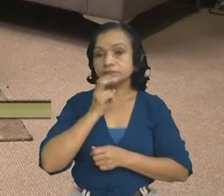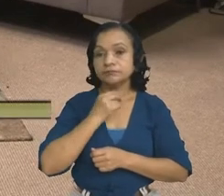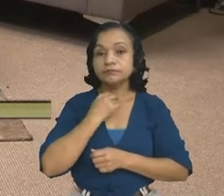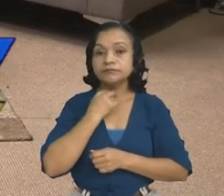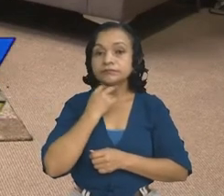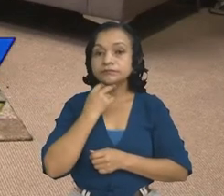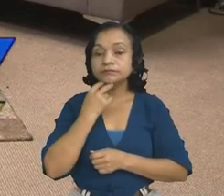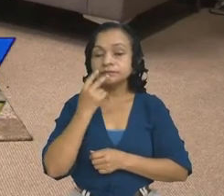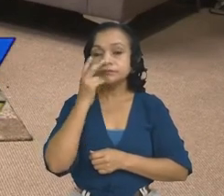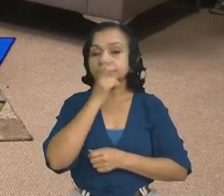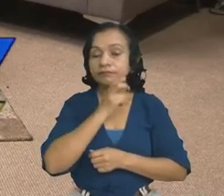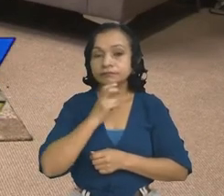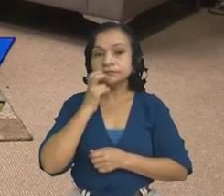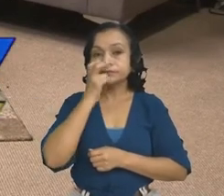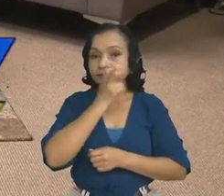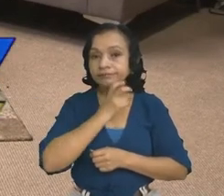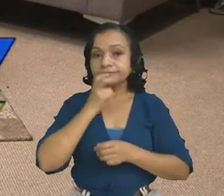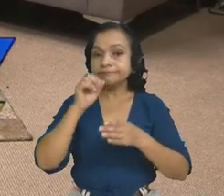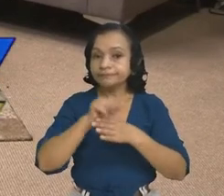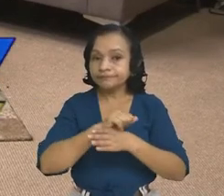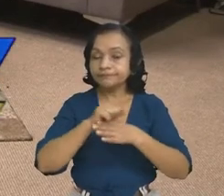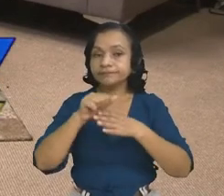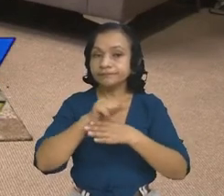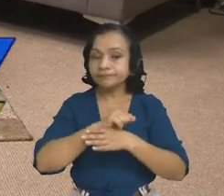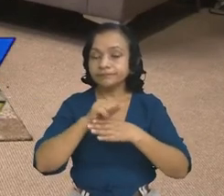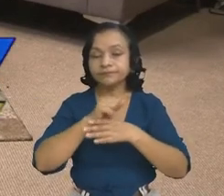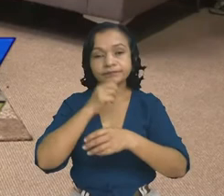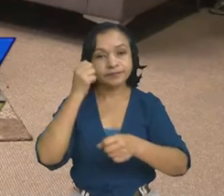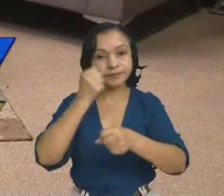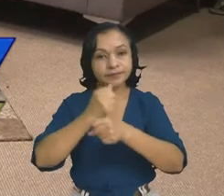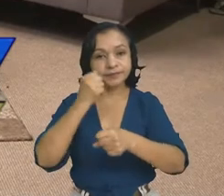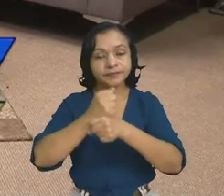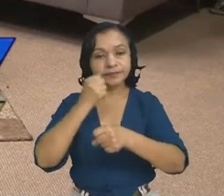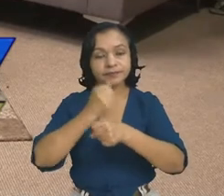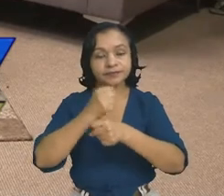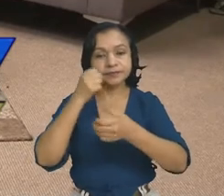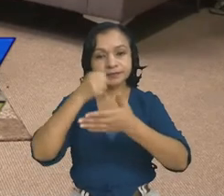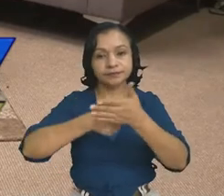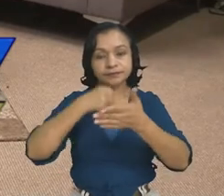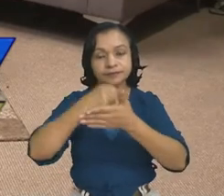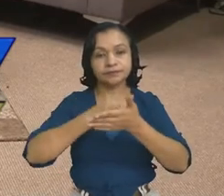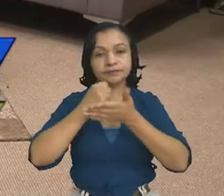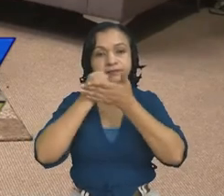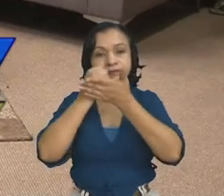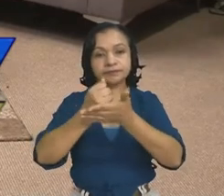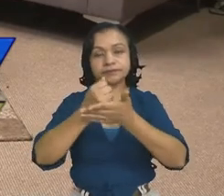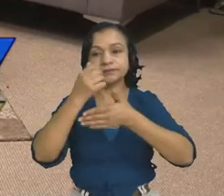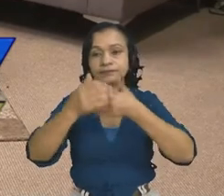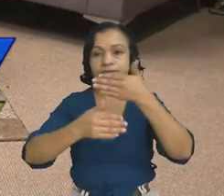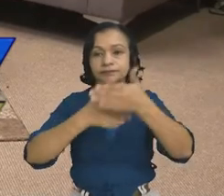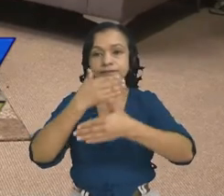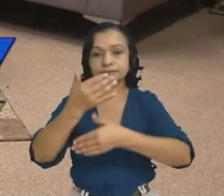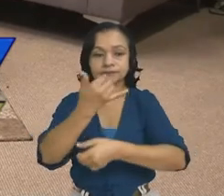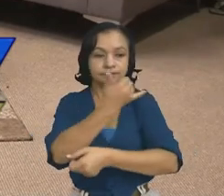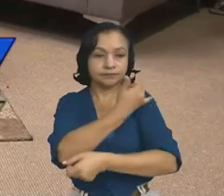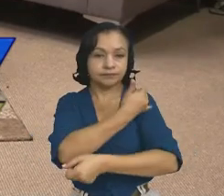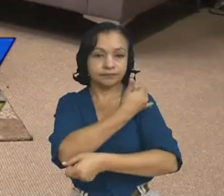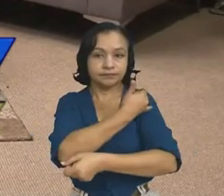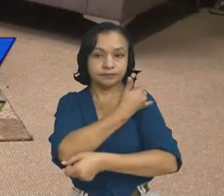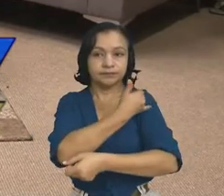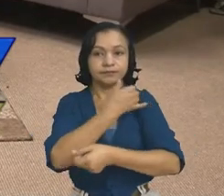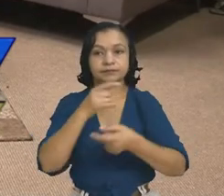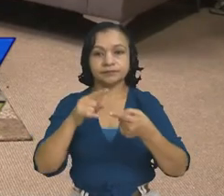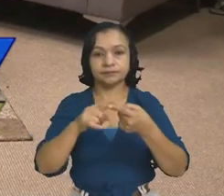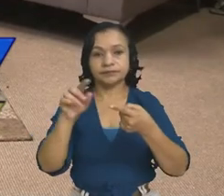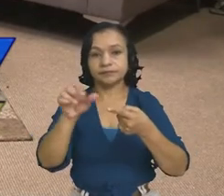tratamientos de logopedia. Son aspectos que ya se están trabajando y que se van a fortalecer durante este proceso en el nuevo hospital. Y esto tiene que ver también